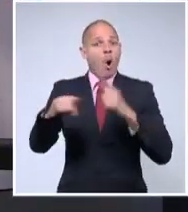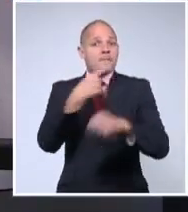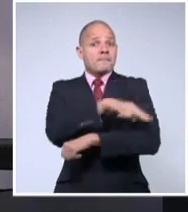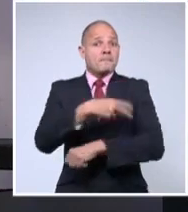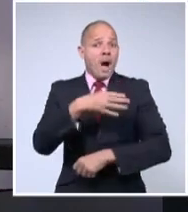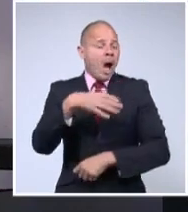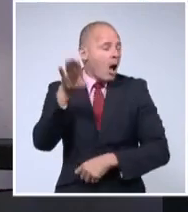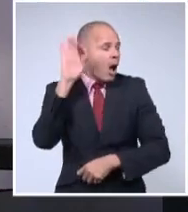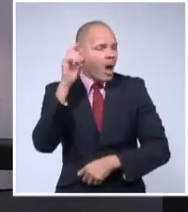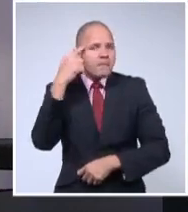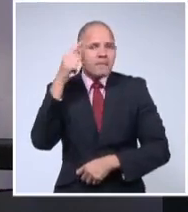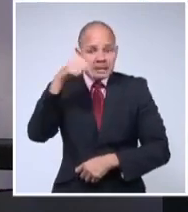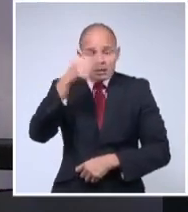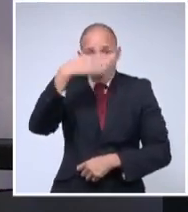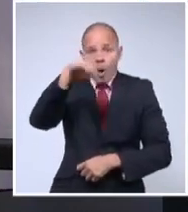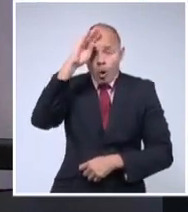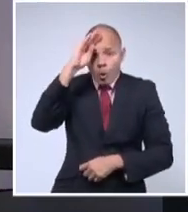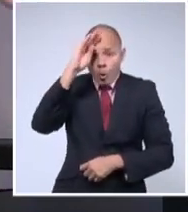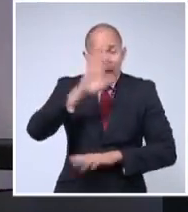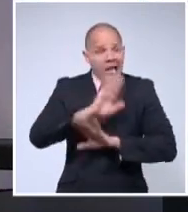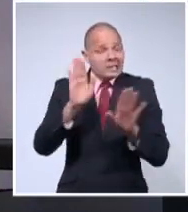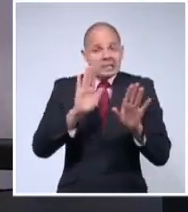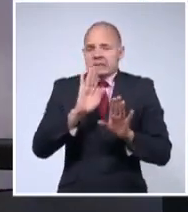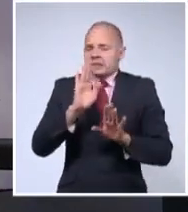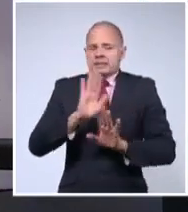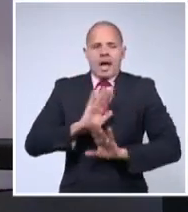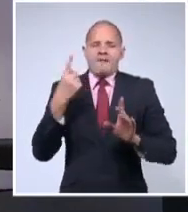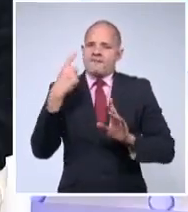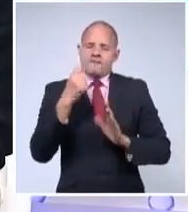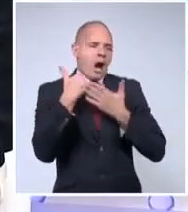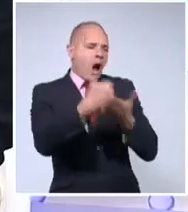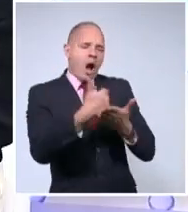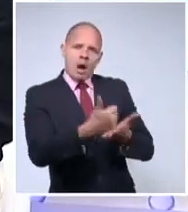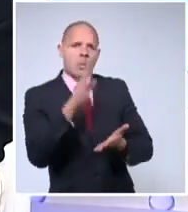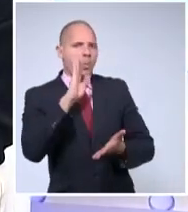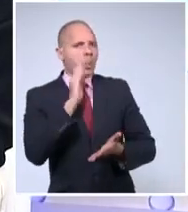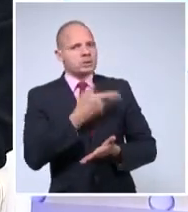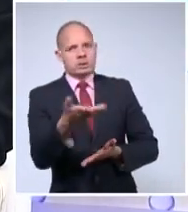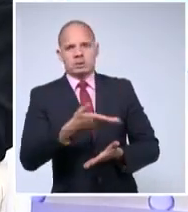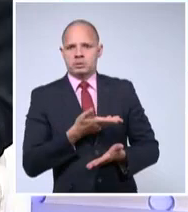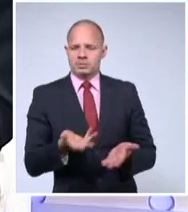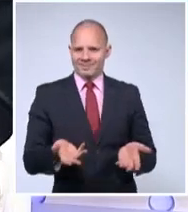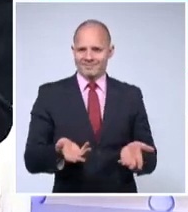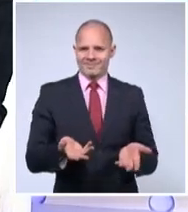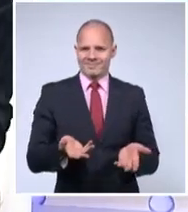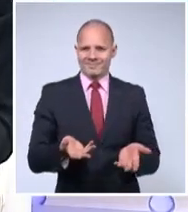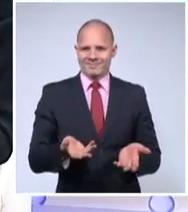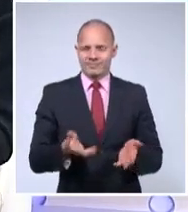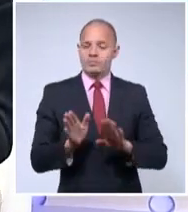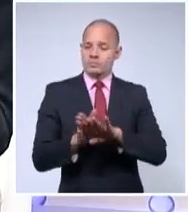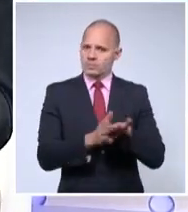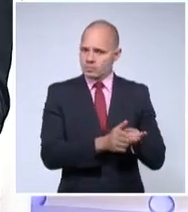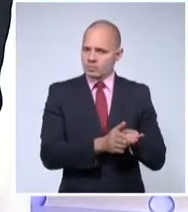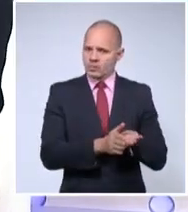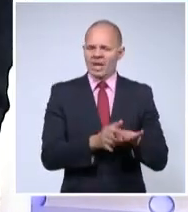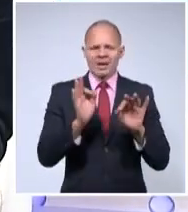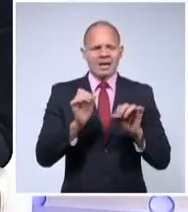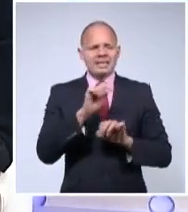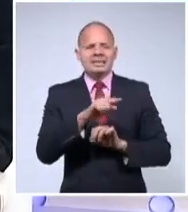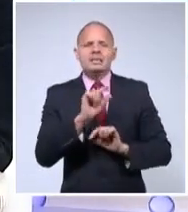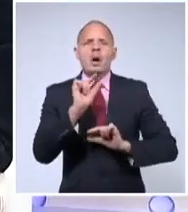y de ruptura política, de que hay algo a lo que hay que prestarle atención. Esa idea de mostrar en las redes sociales una realidad distinta